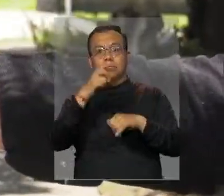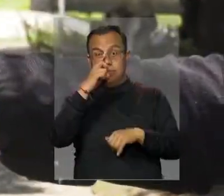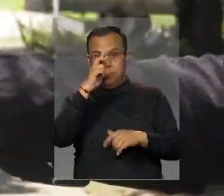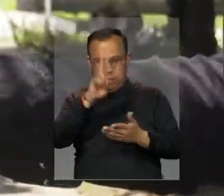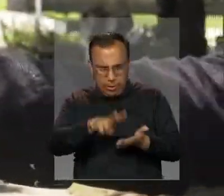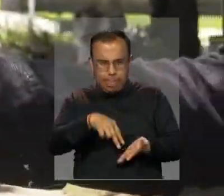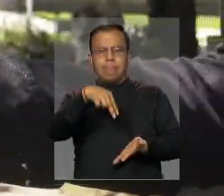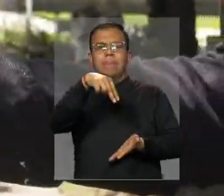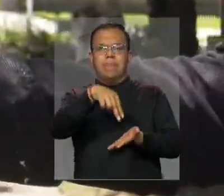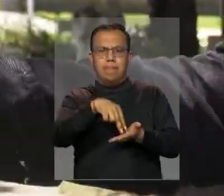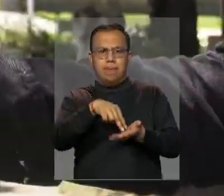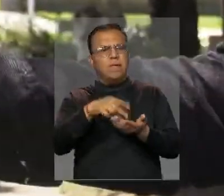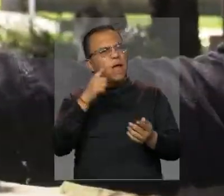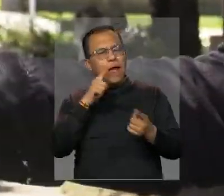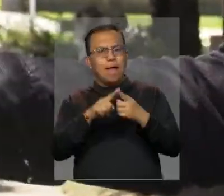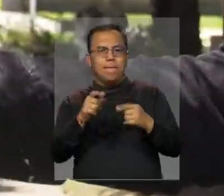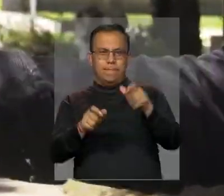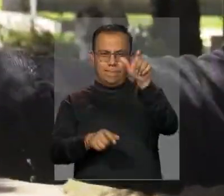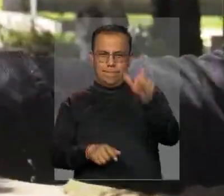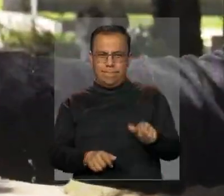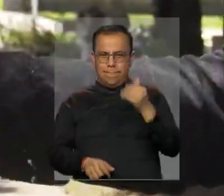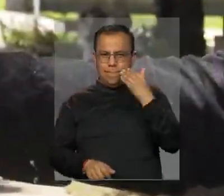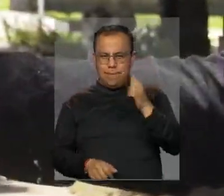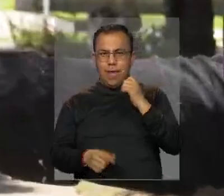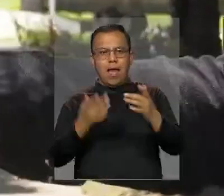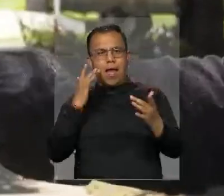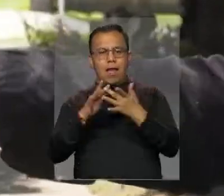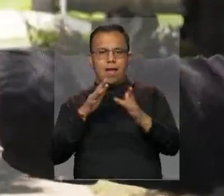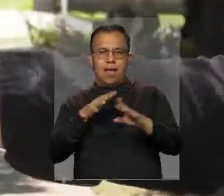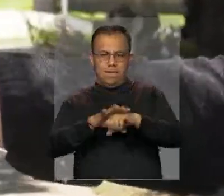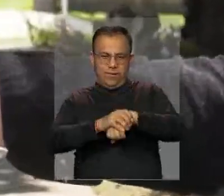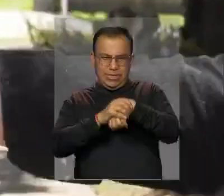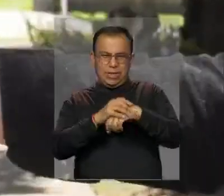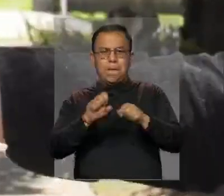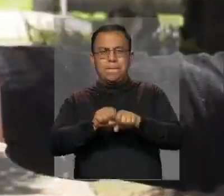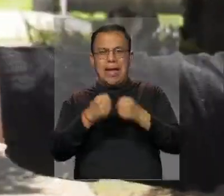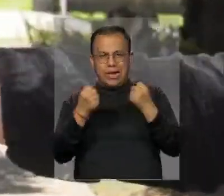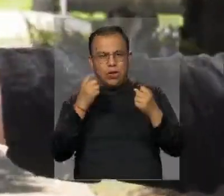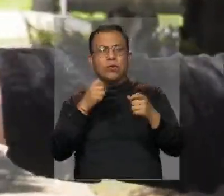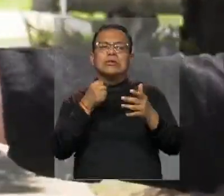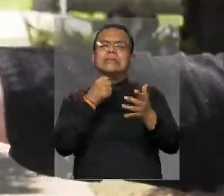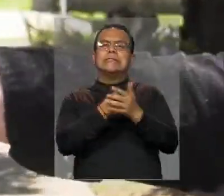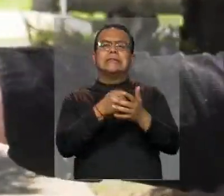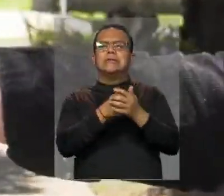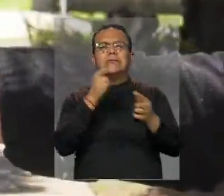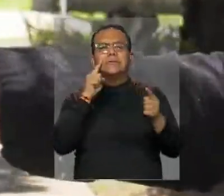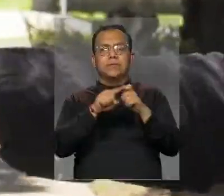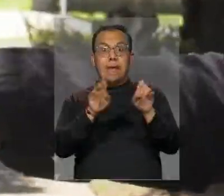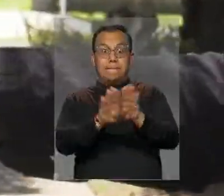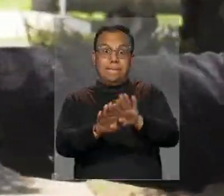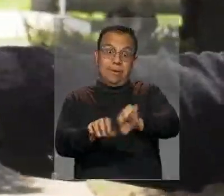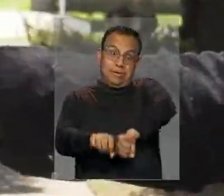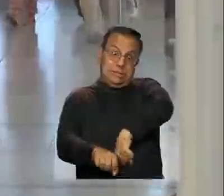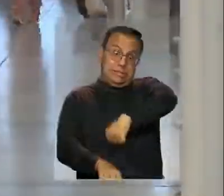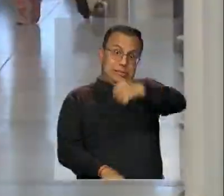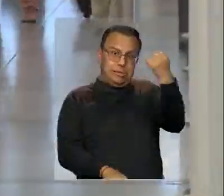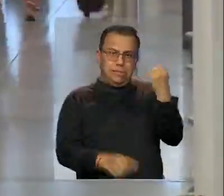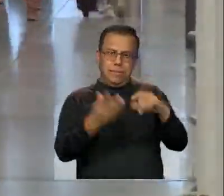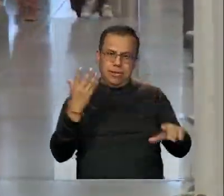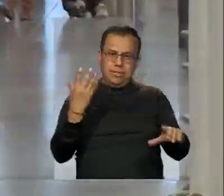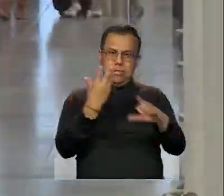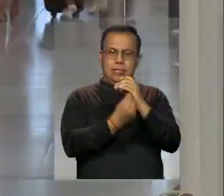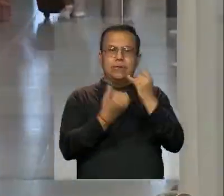para de su silla, agrede al auxiliar lesionándola en su mano e intentó abrir la puerta de salida.